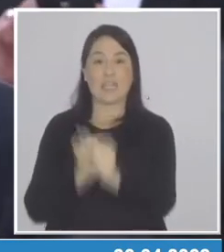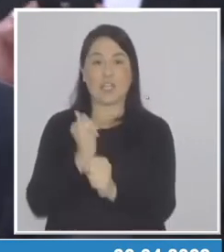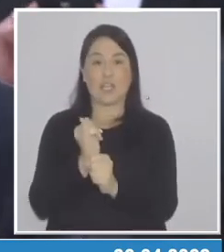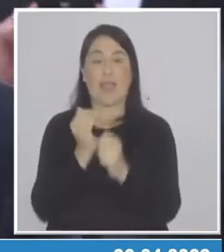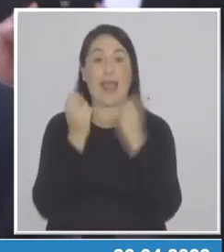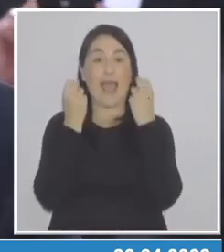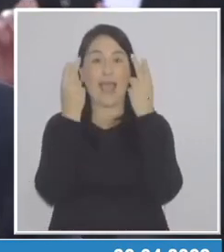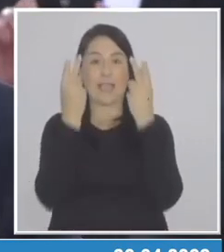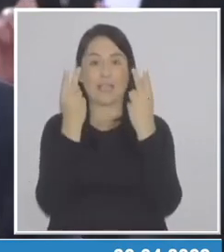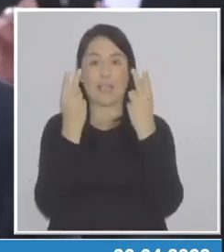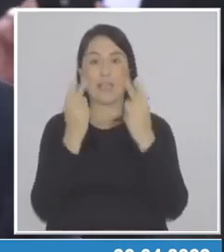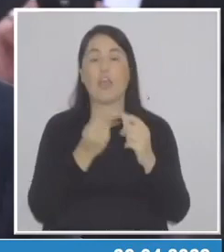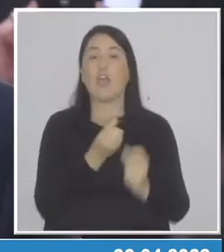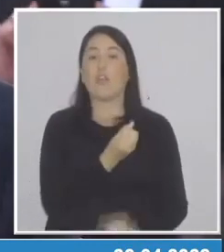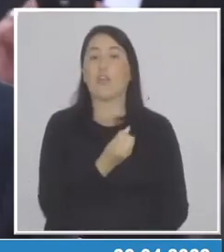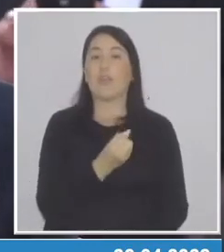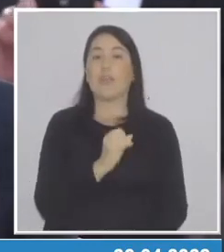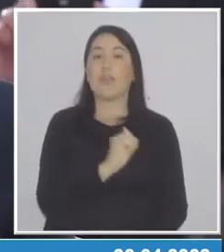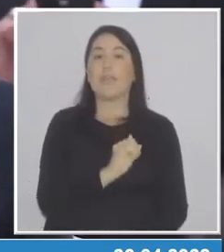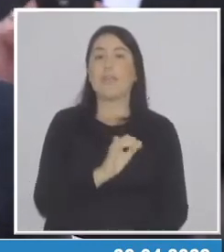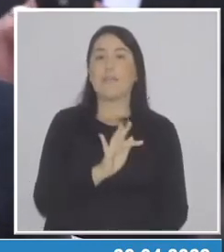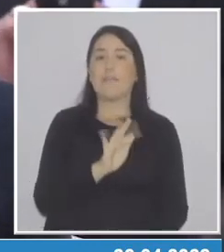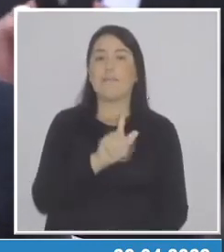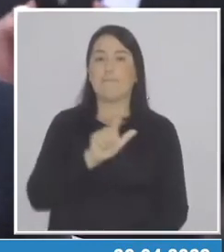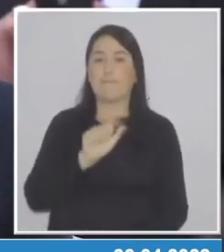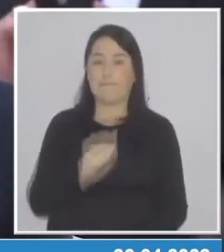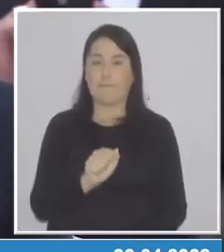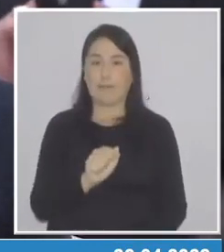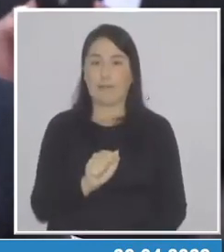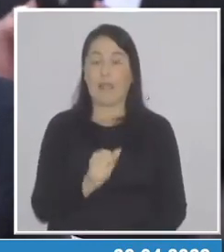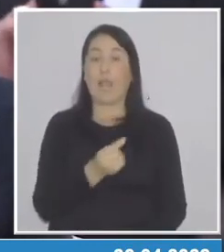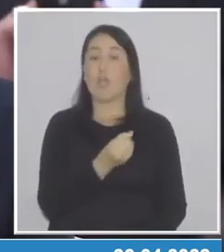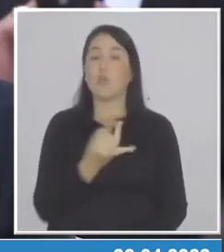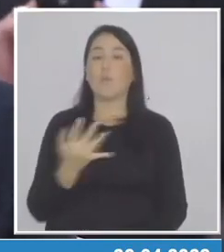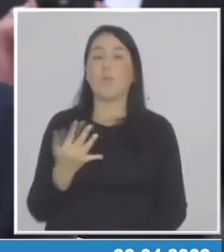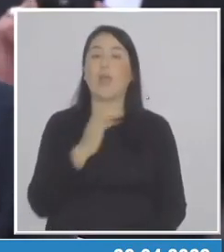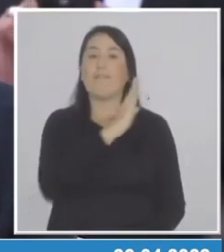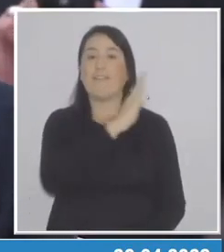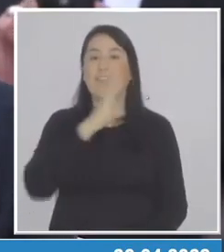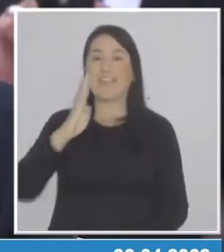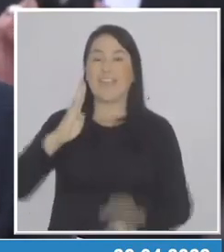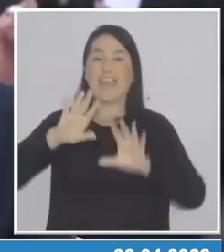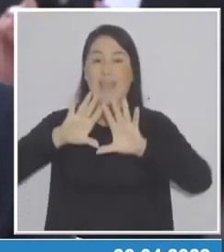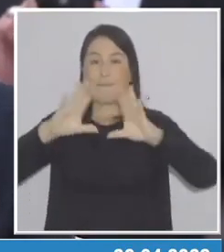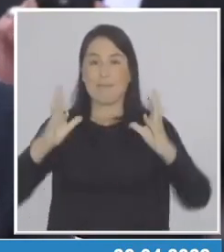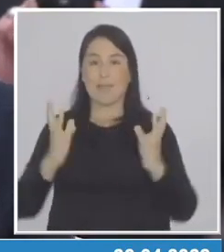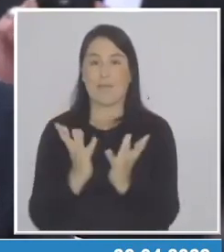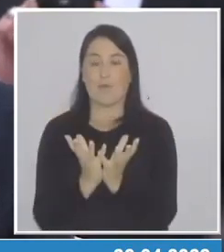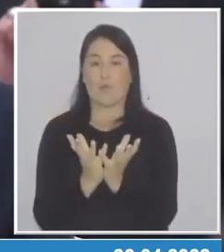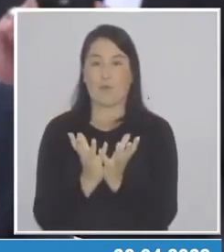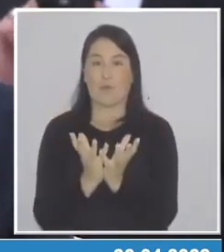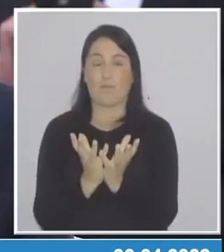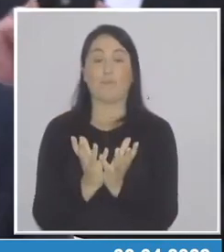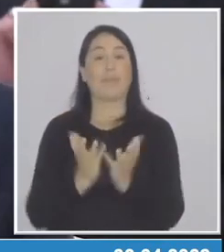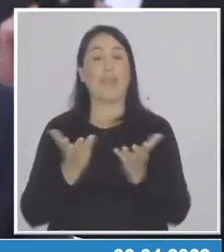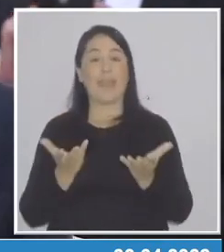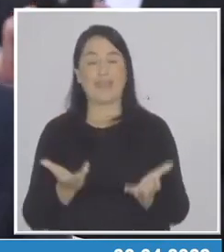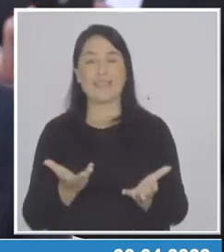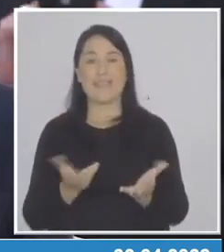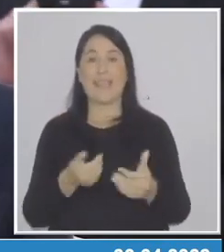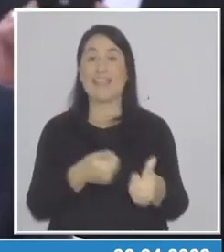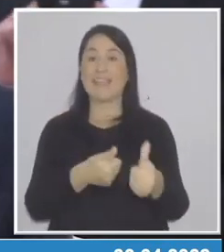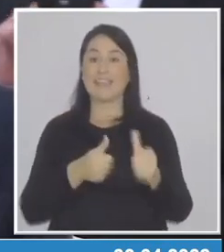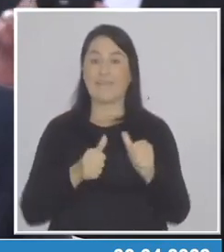IFLA. IFLA es la mayor organización de bibliotecas a nivel mundial. Así, el desafío de nuestro